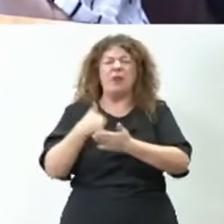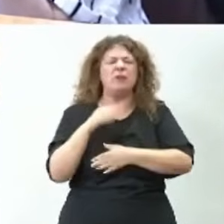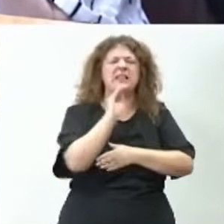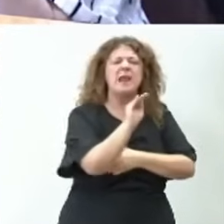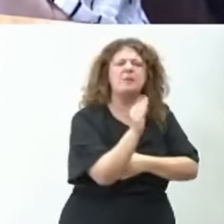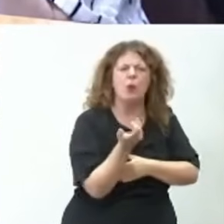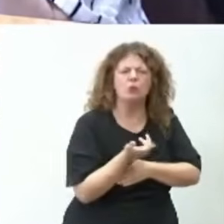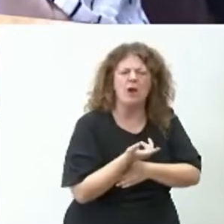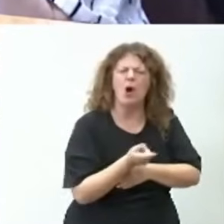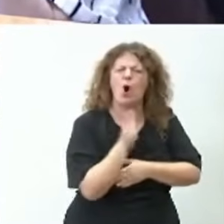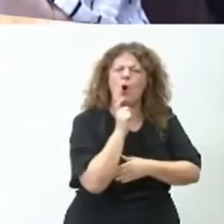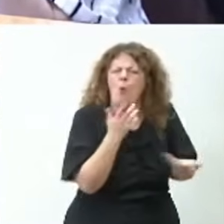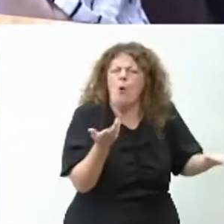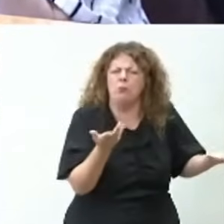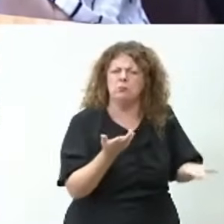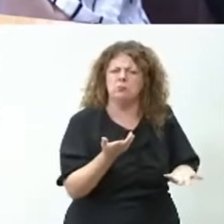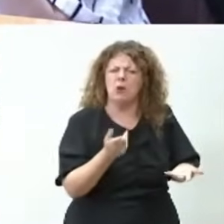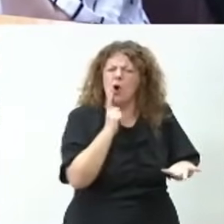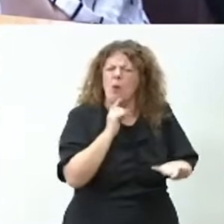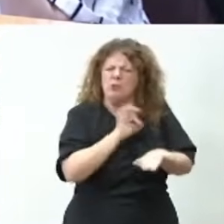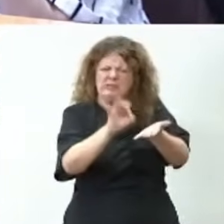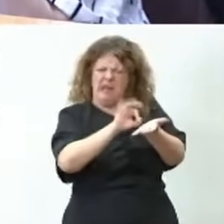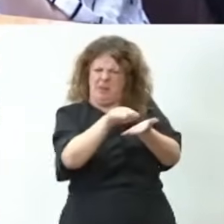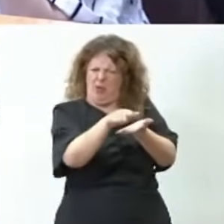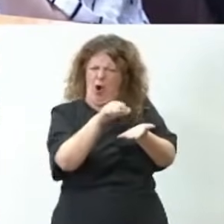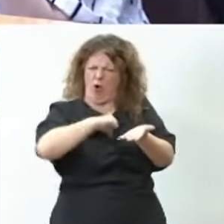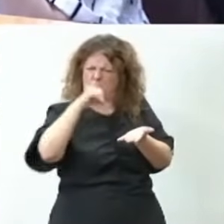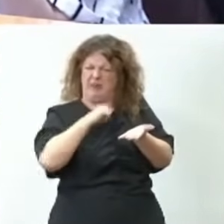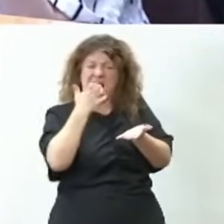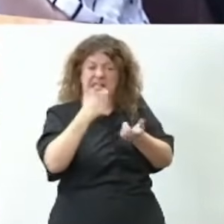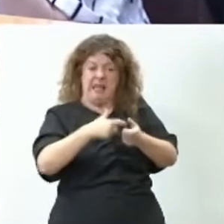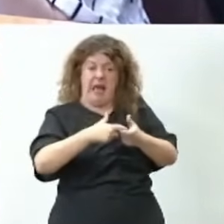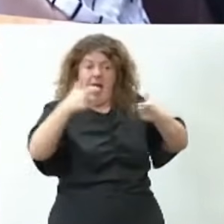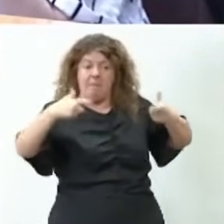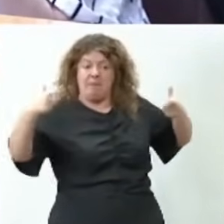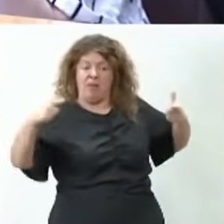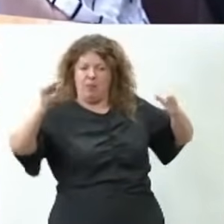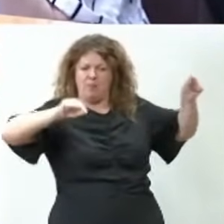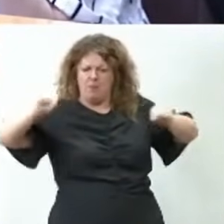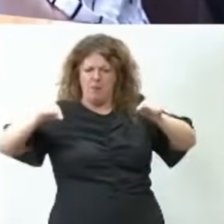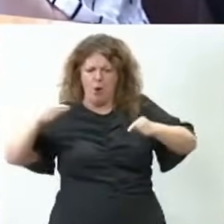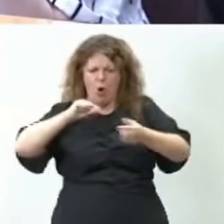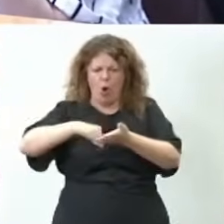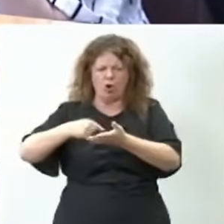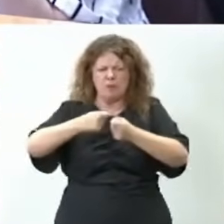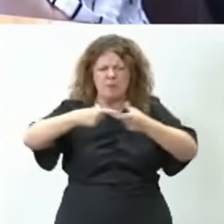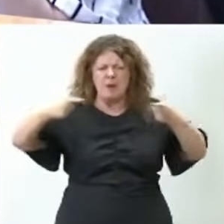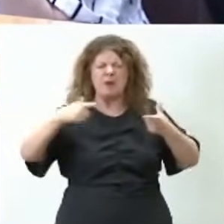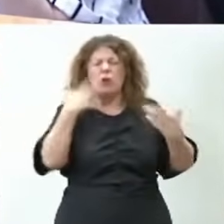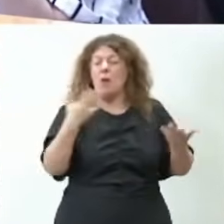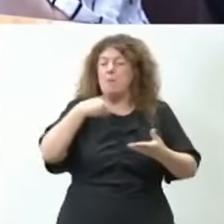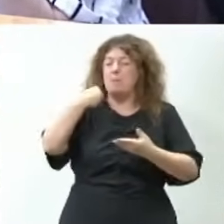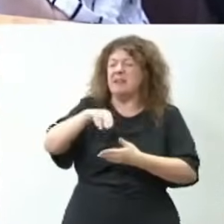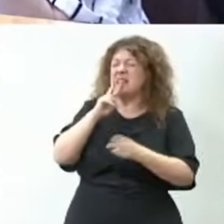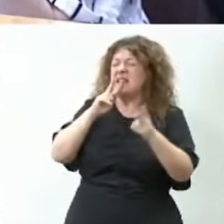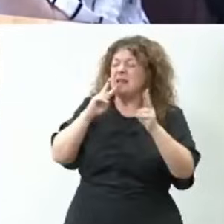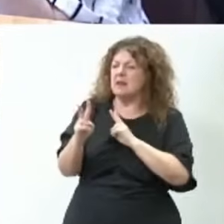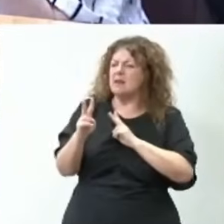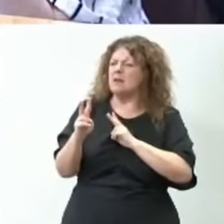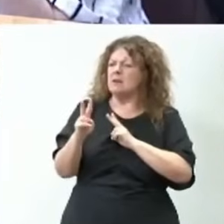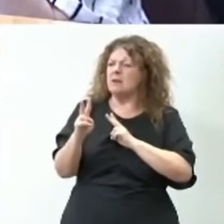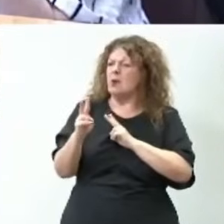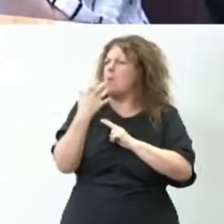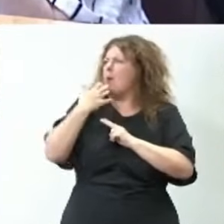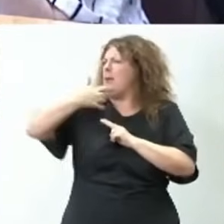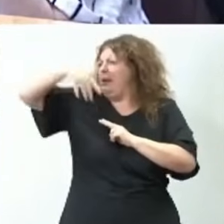pregunta cómo va a dar un buen servicio ese hospital si usted no ha ampliado una plantilla médica. Y usted como presidente le llega a contestar,